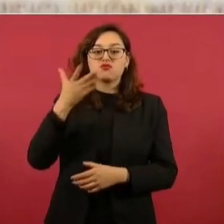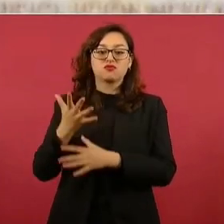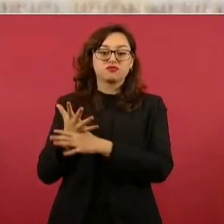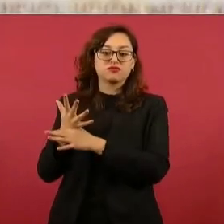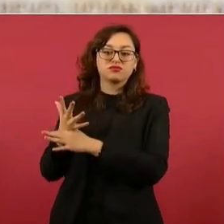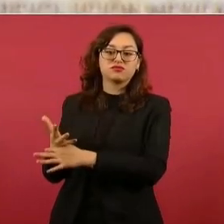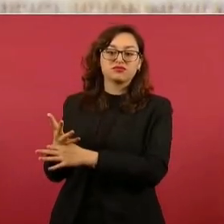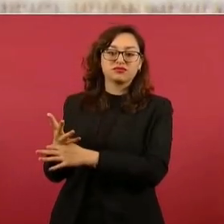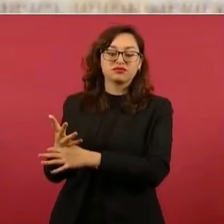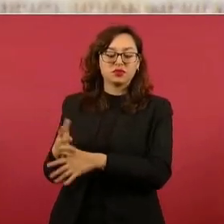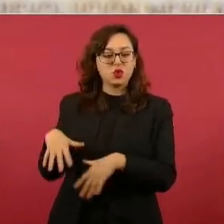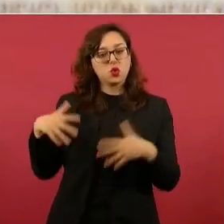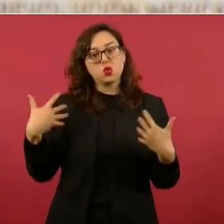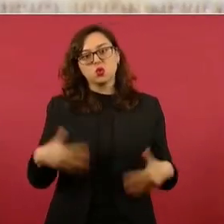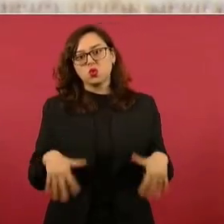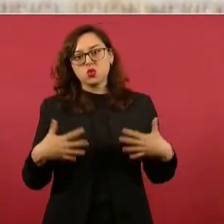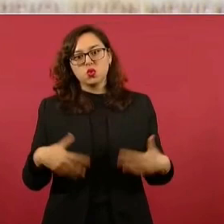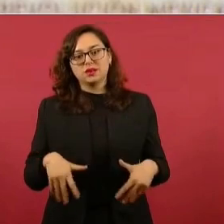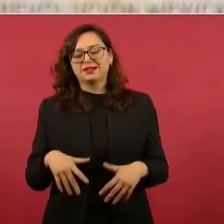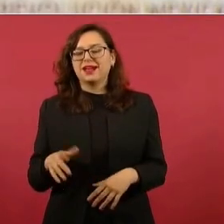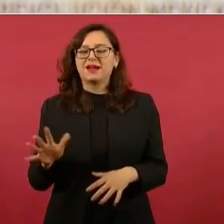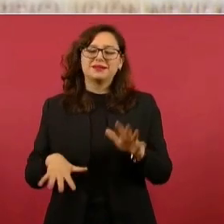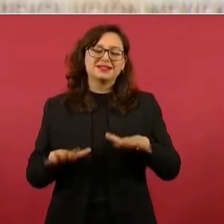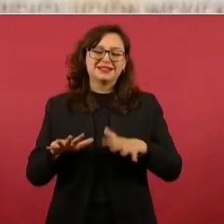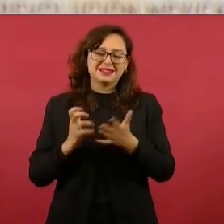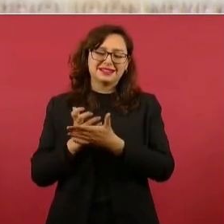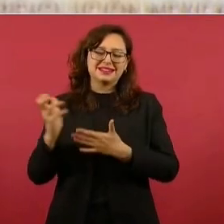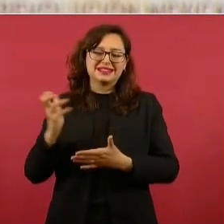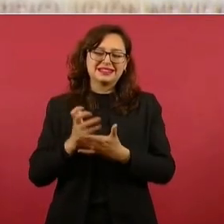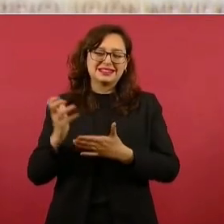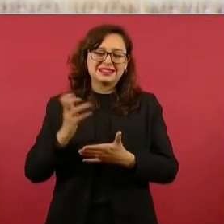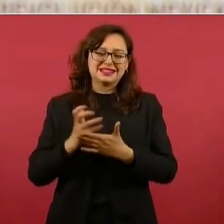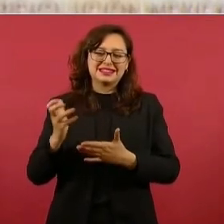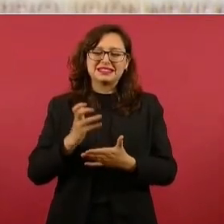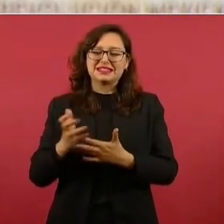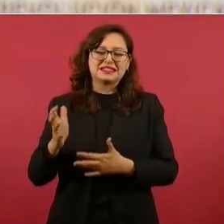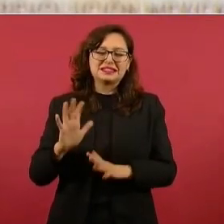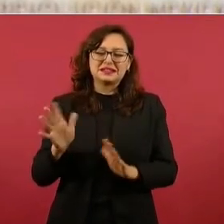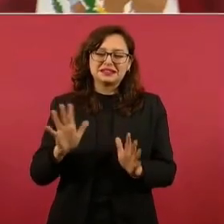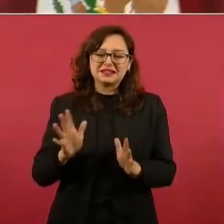A lo mejor no era así, ¿no? Era un globito,